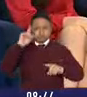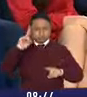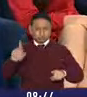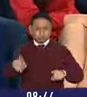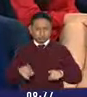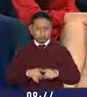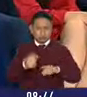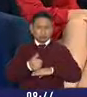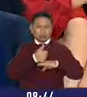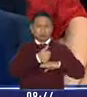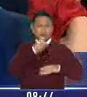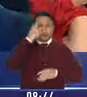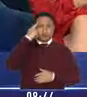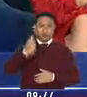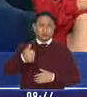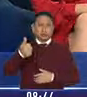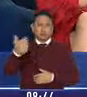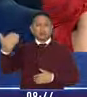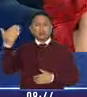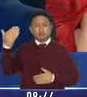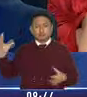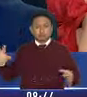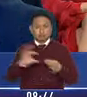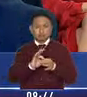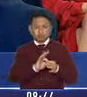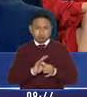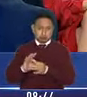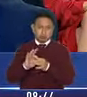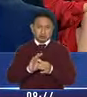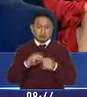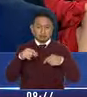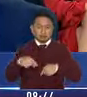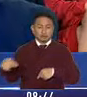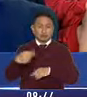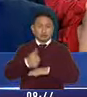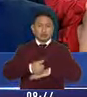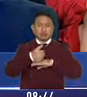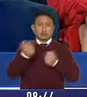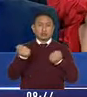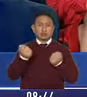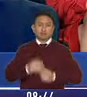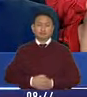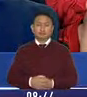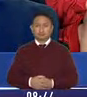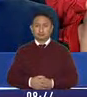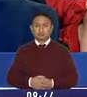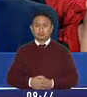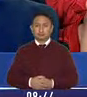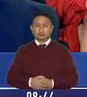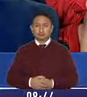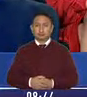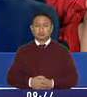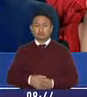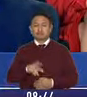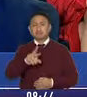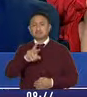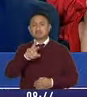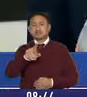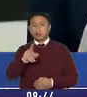los poderes del Estado, entre las alcaldías, entre quienes están al frente de la ciudadanía? A veces ha habido paralizaciones, ha